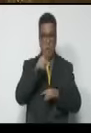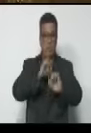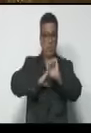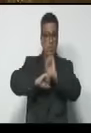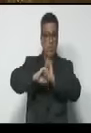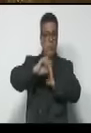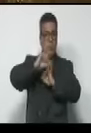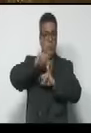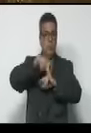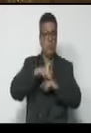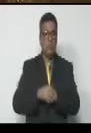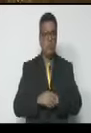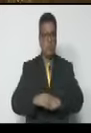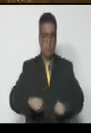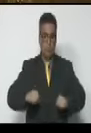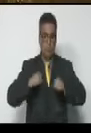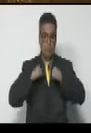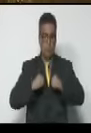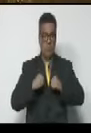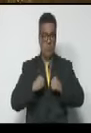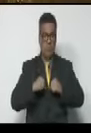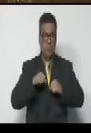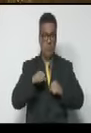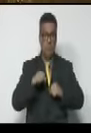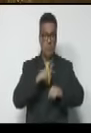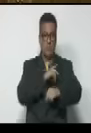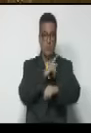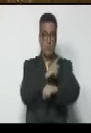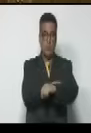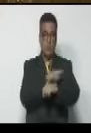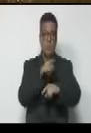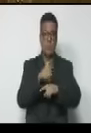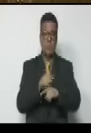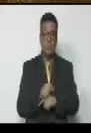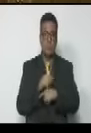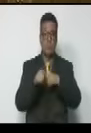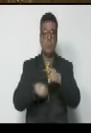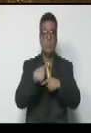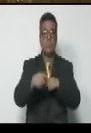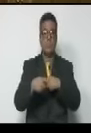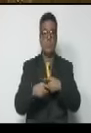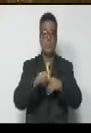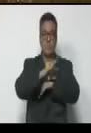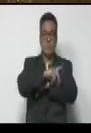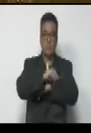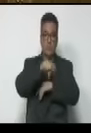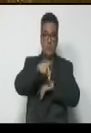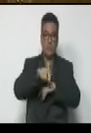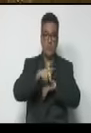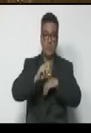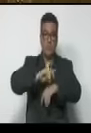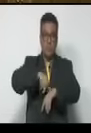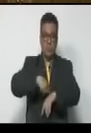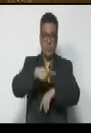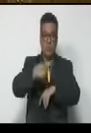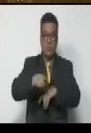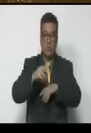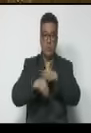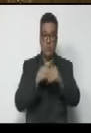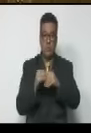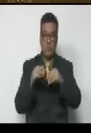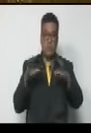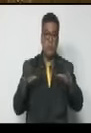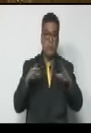repudiar firme y categóricamente el siniestro robo y posterior